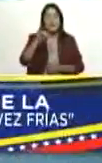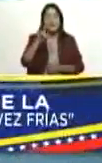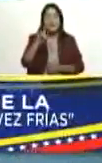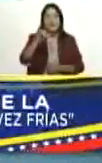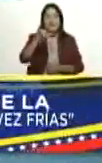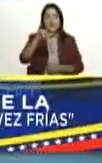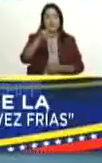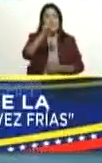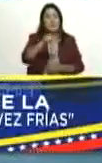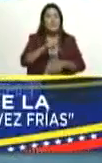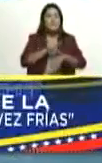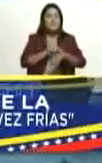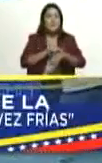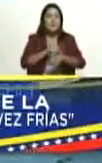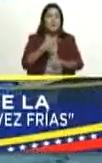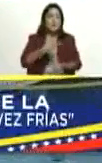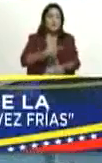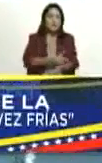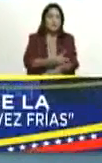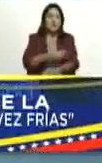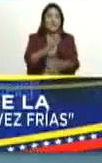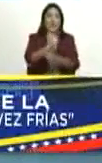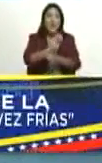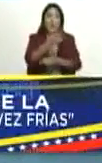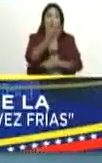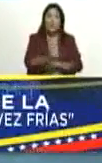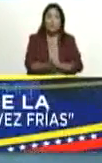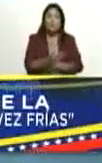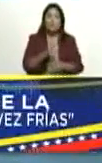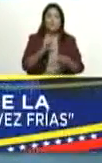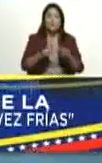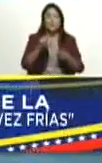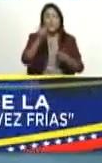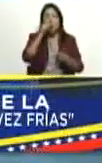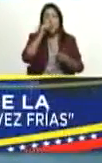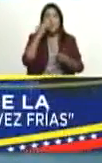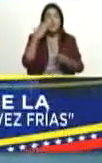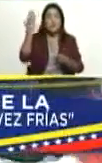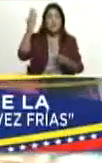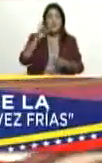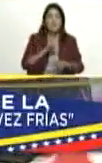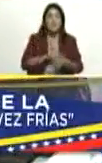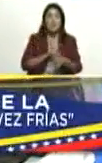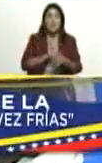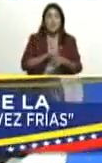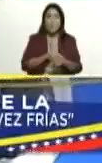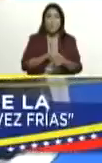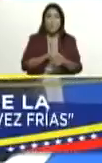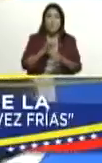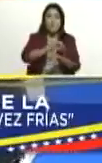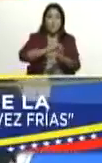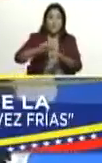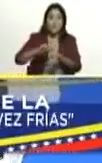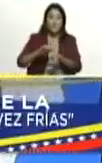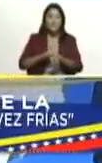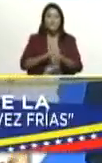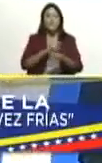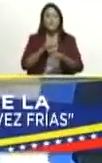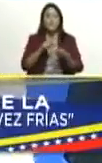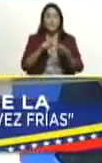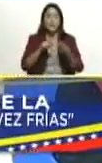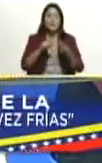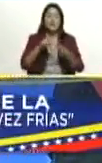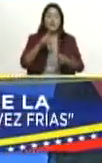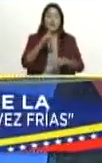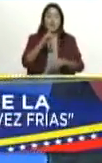anestesiología de la República del Ecuador. Francisco Ariel Grullón Martínez, médico especialista en cirugía general de la República